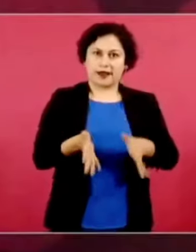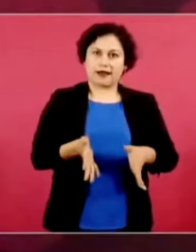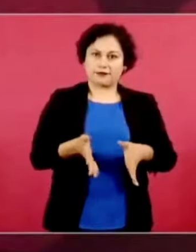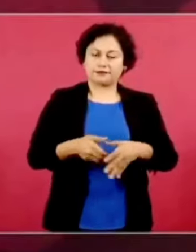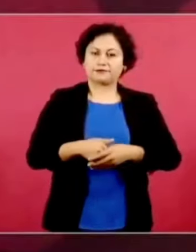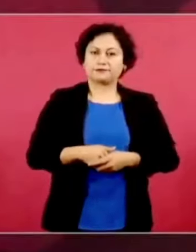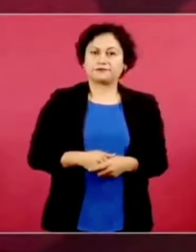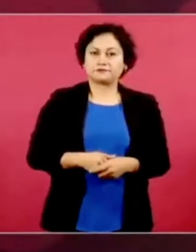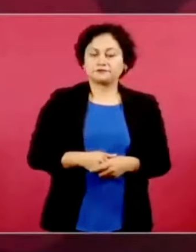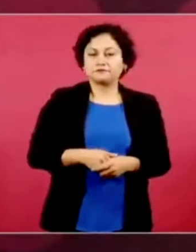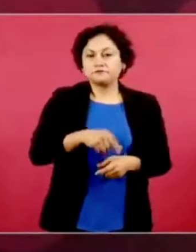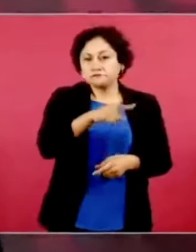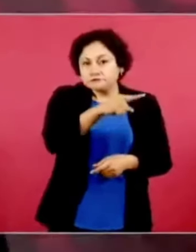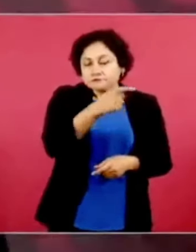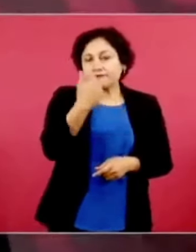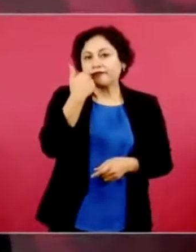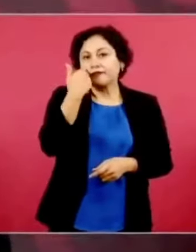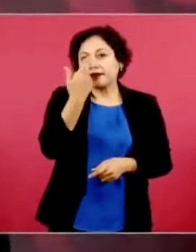mi amistad.